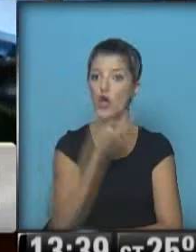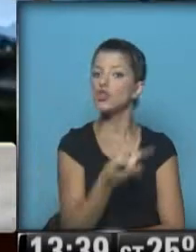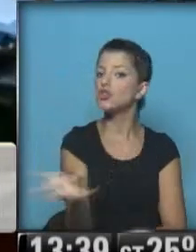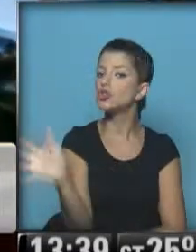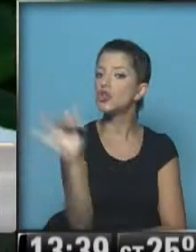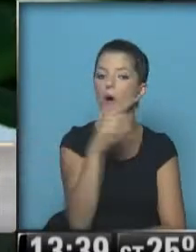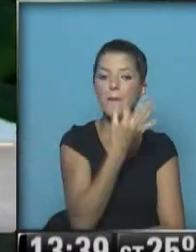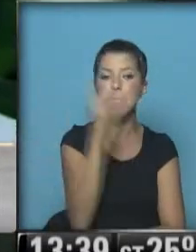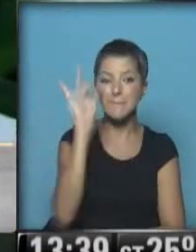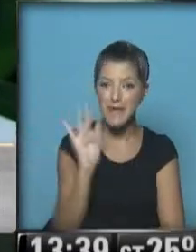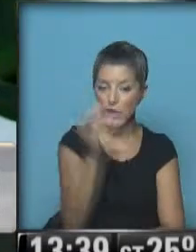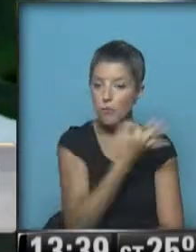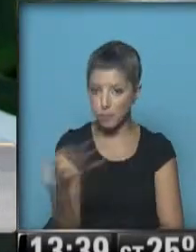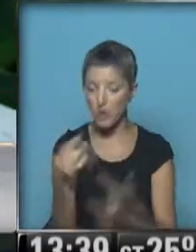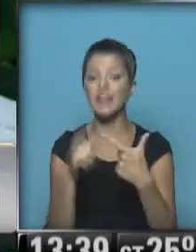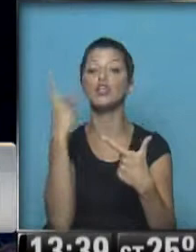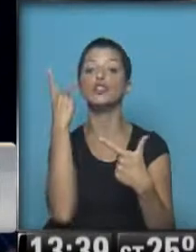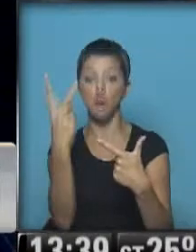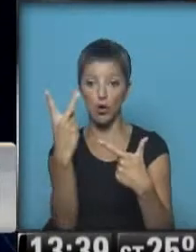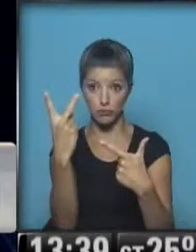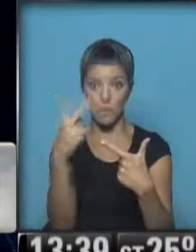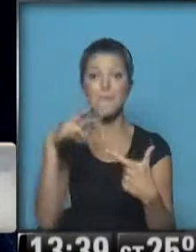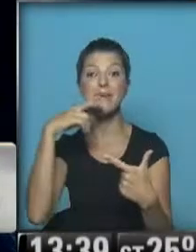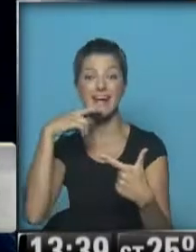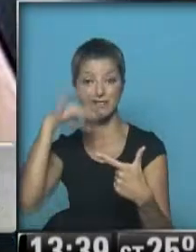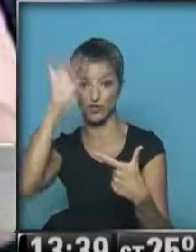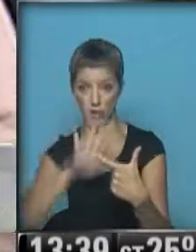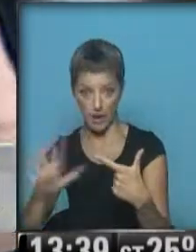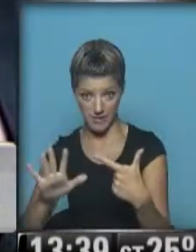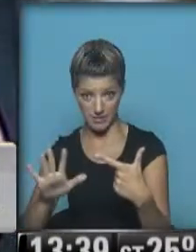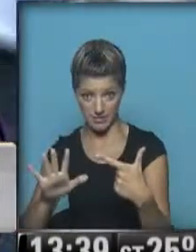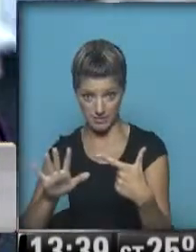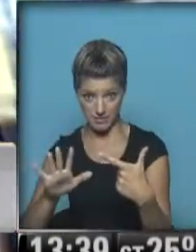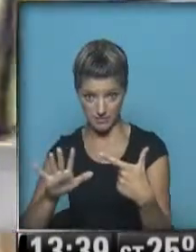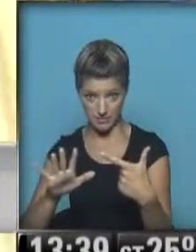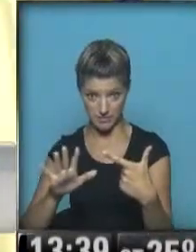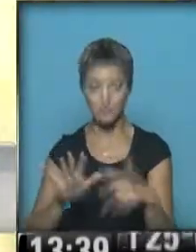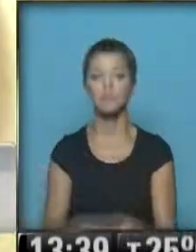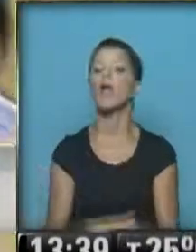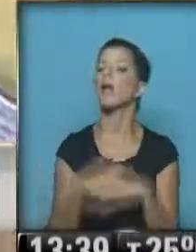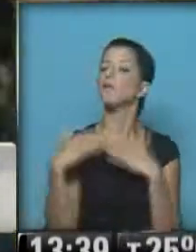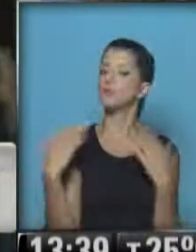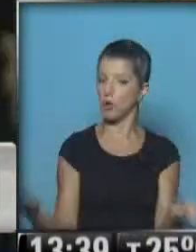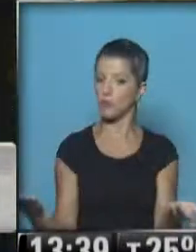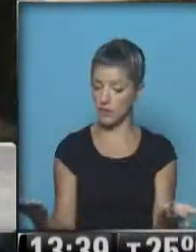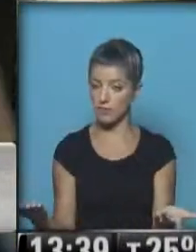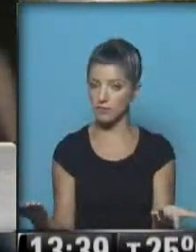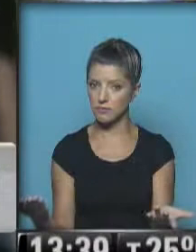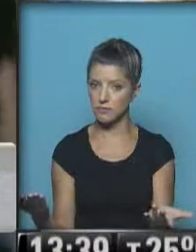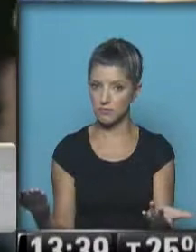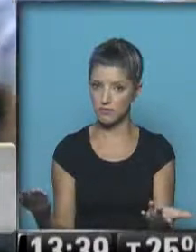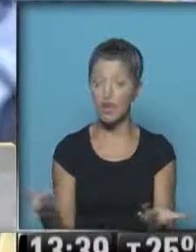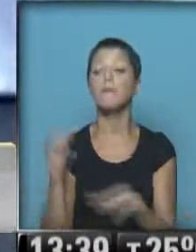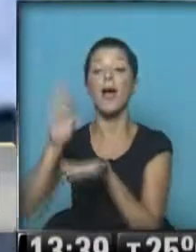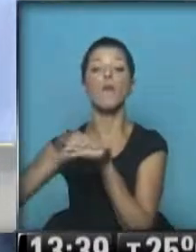días miércoles y dos viernes por semana a designar a partir del viernes sucesivo. Entonces, para lo que el